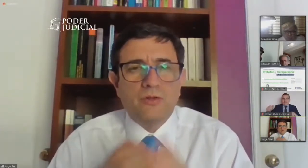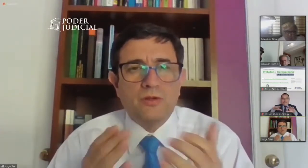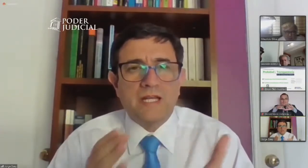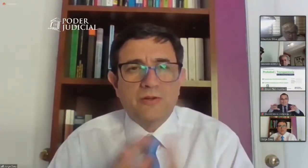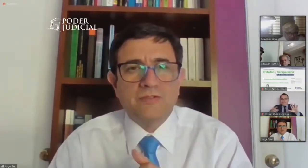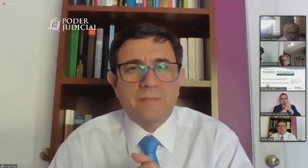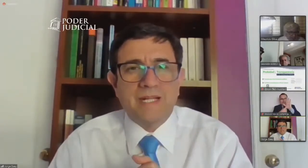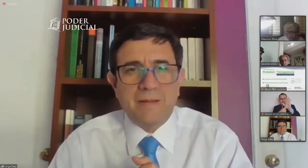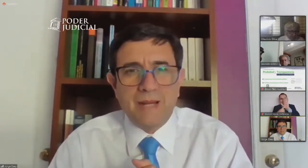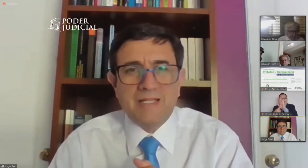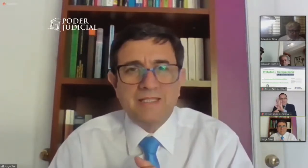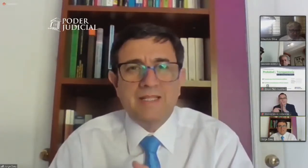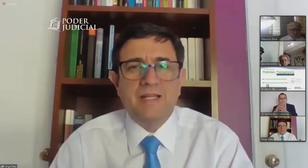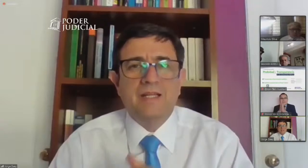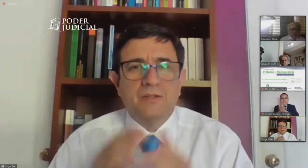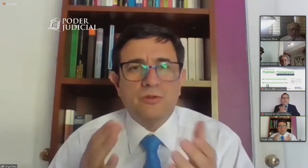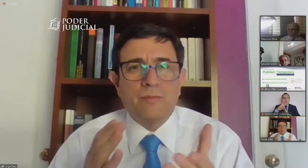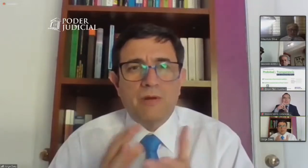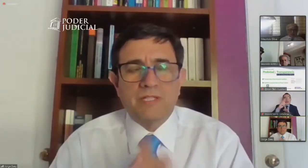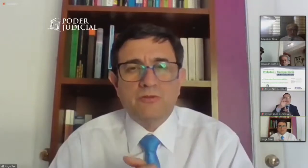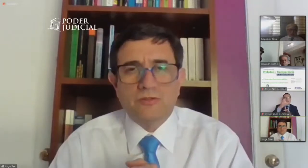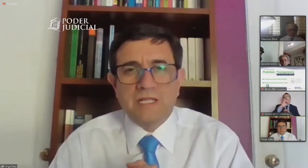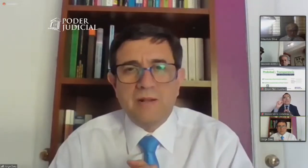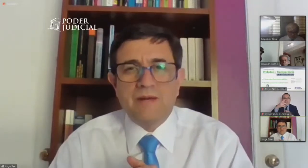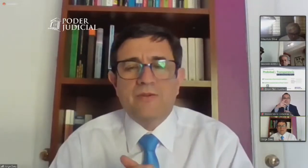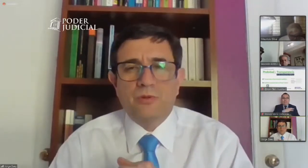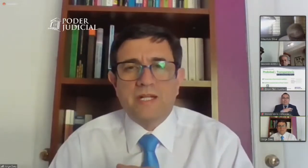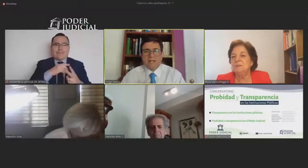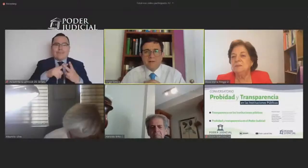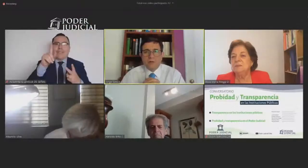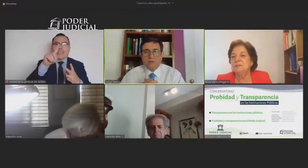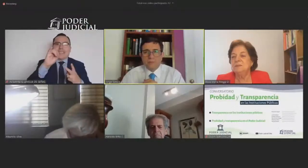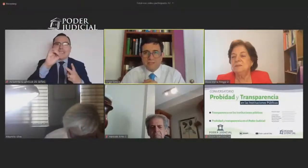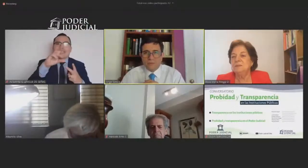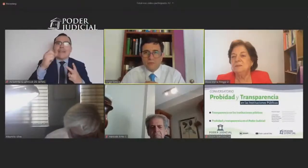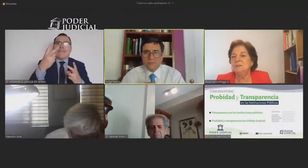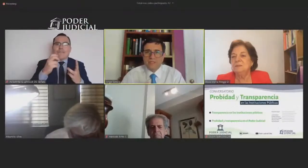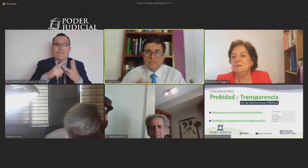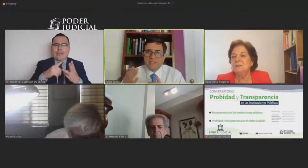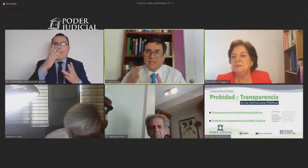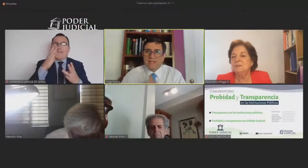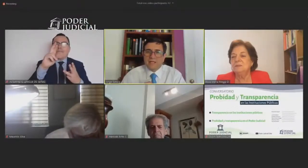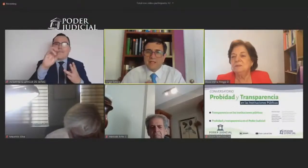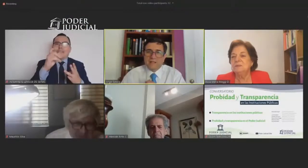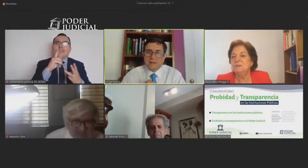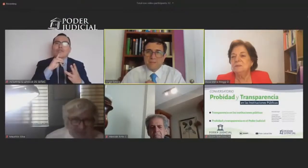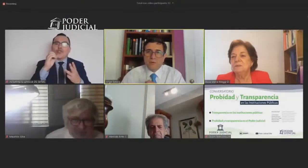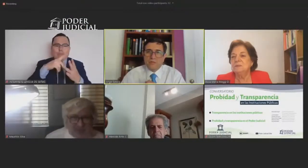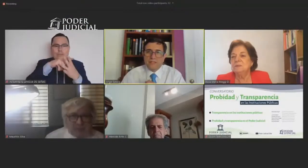expositores de hoy, doña Rosa María Maggi, don Mauricio Silva, don Haroldo Brito.